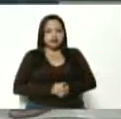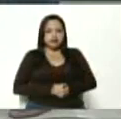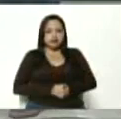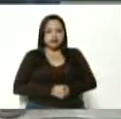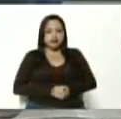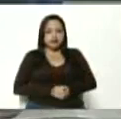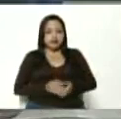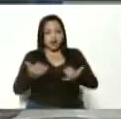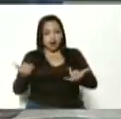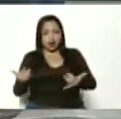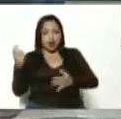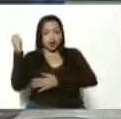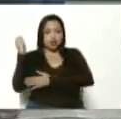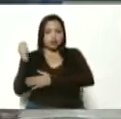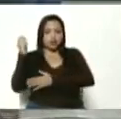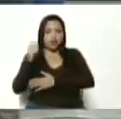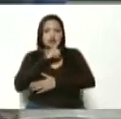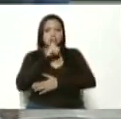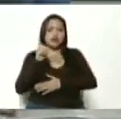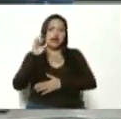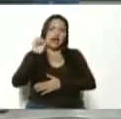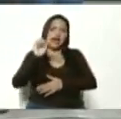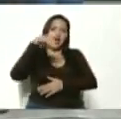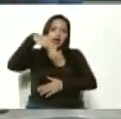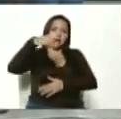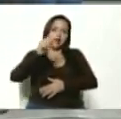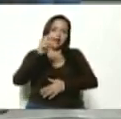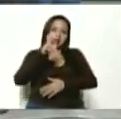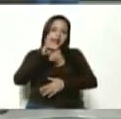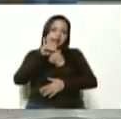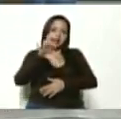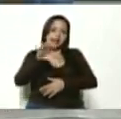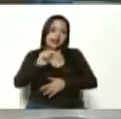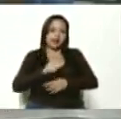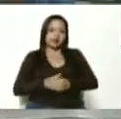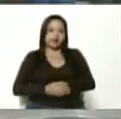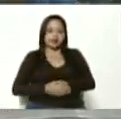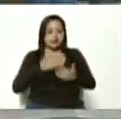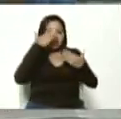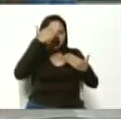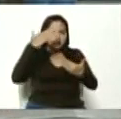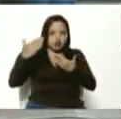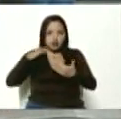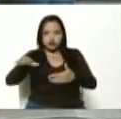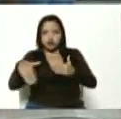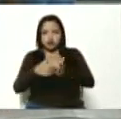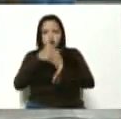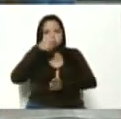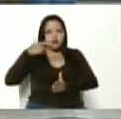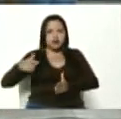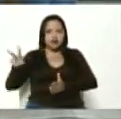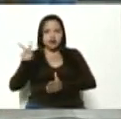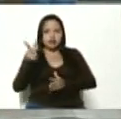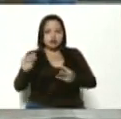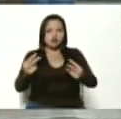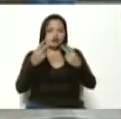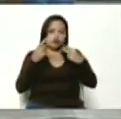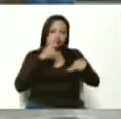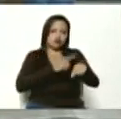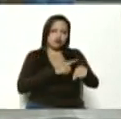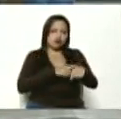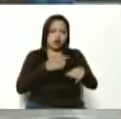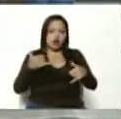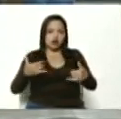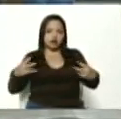Escucharemos ahora a la diputada América Pérez. Buenas tardes. Un saludo a todo el pueblo de Venezuela que nos ve a través de esta transmisión. Bueno, aquí se encuentra